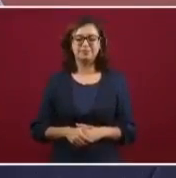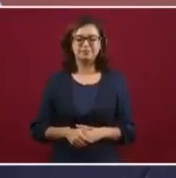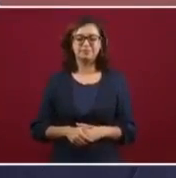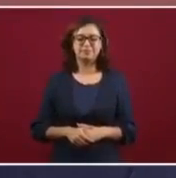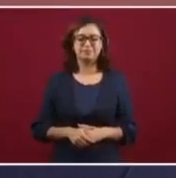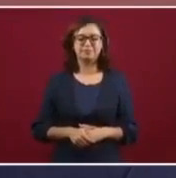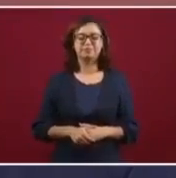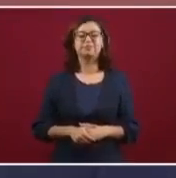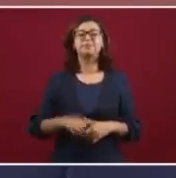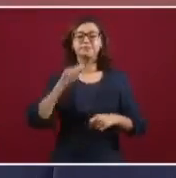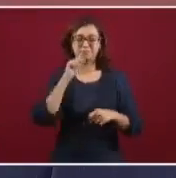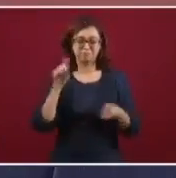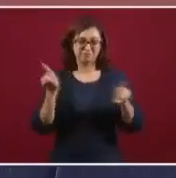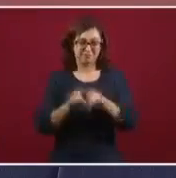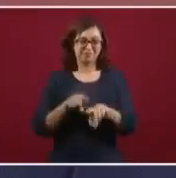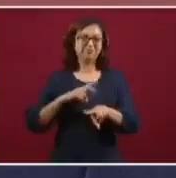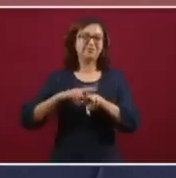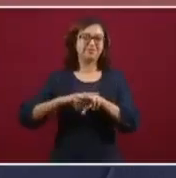Trenes